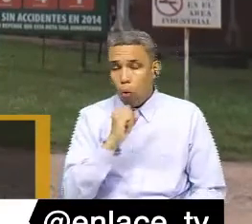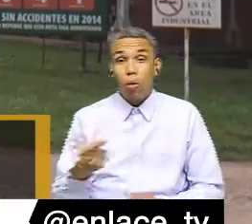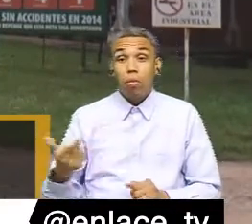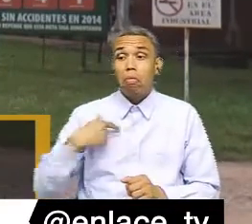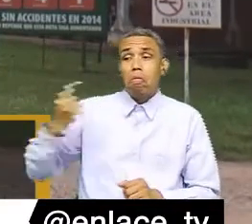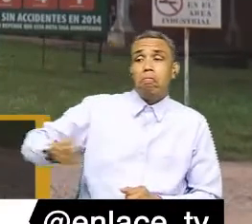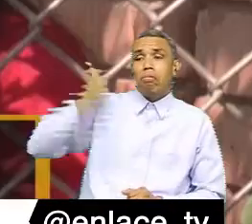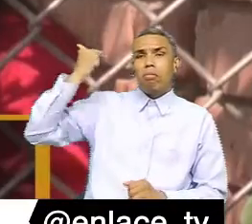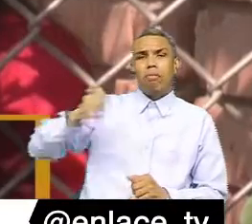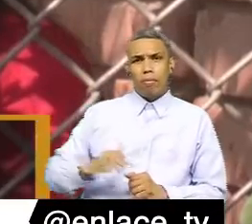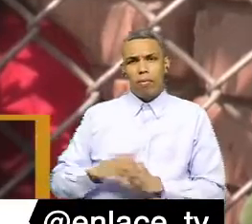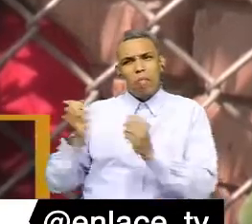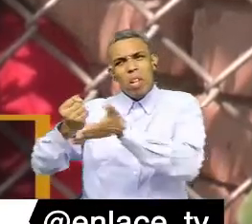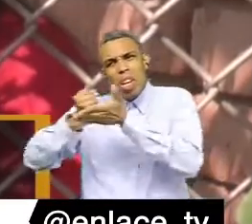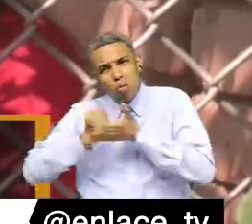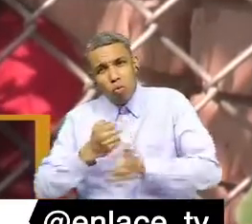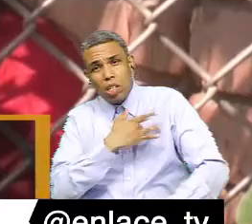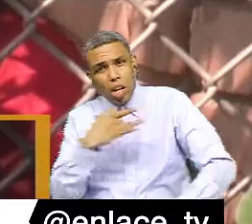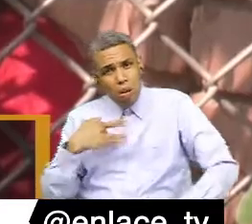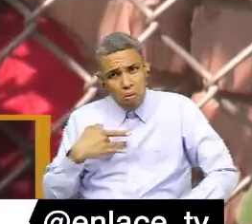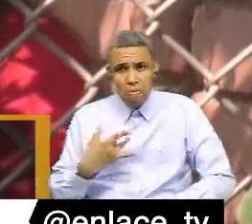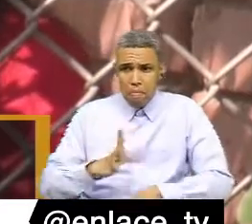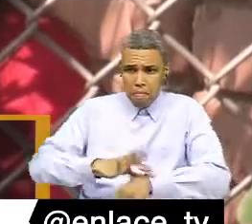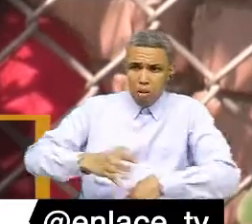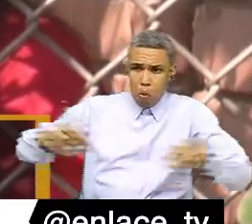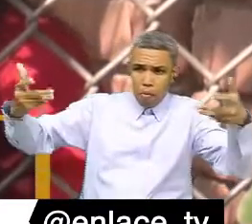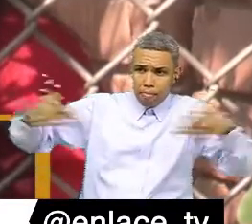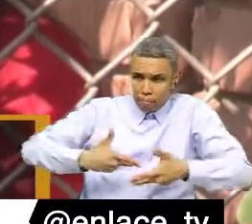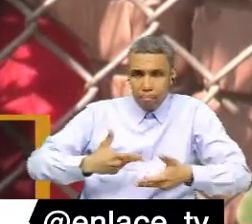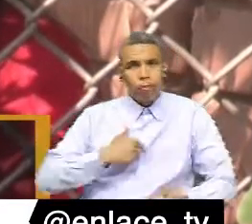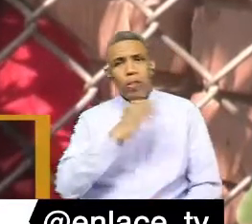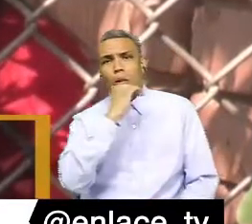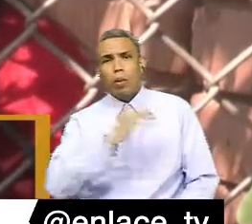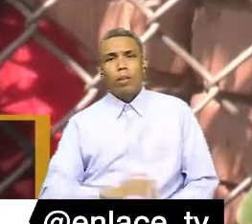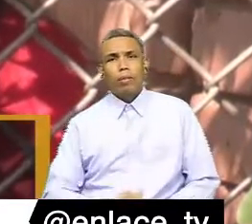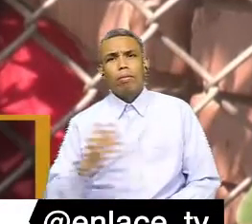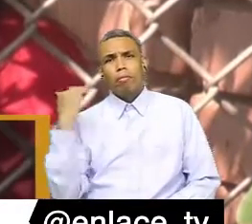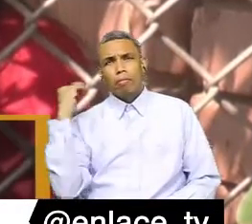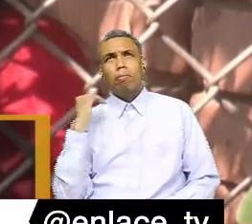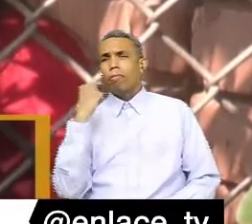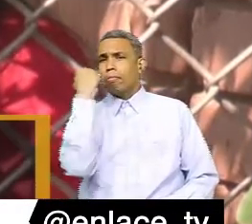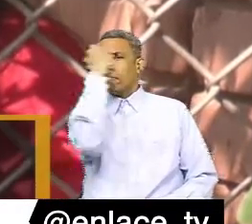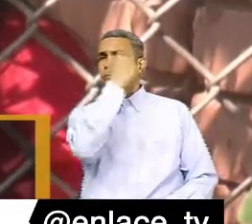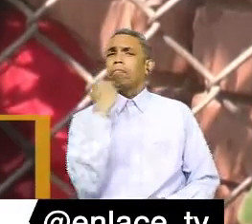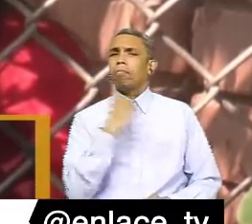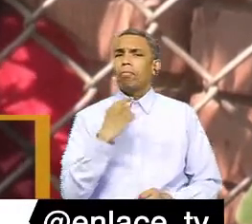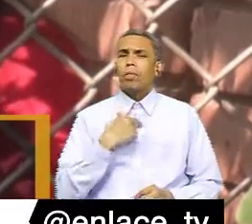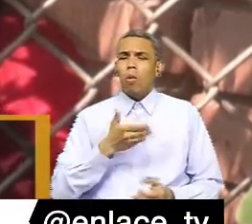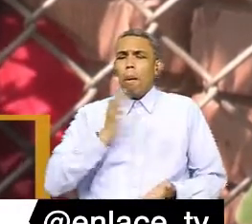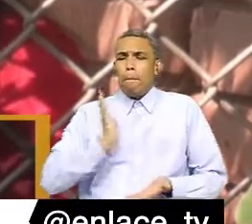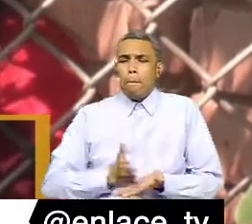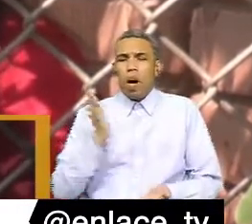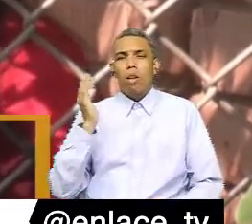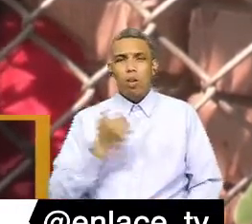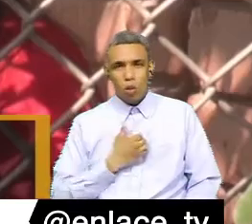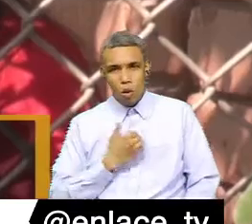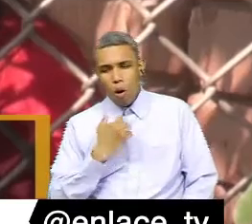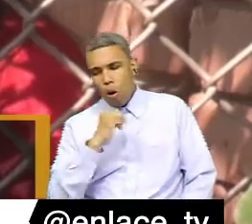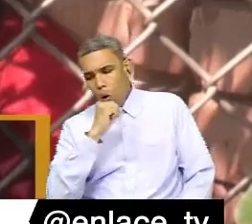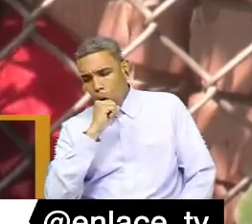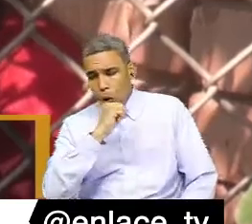accidente que tuve el 30 de septiembre lastimosamente fui despedida injustamente pero por orden del juez volvieron a